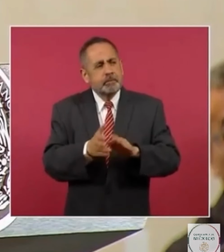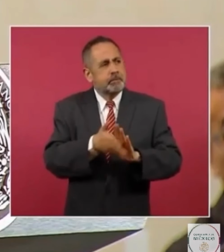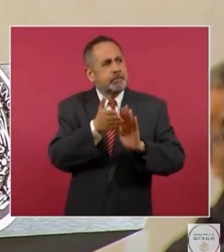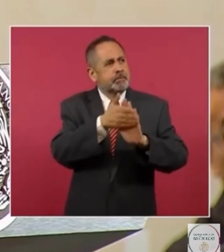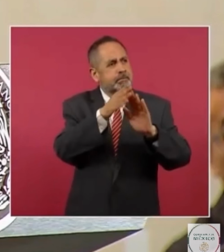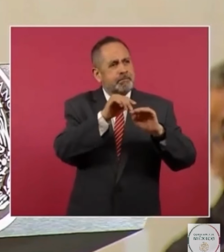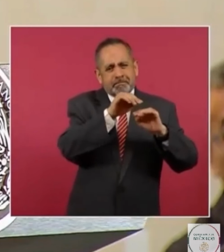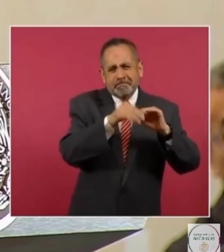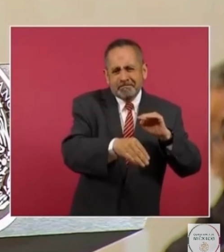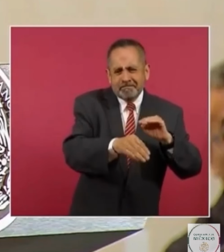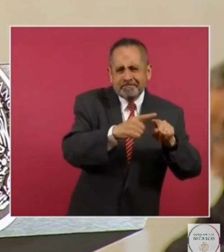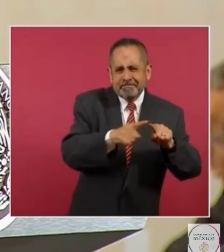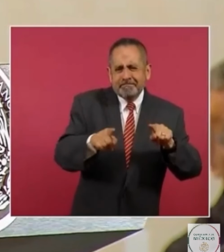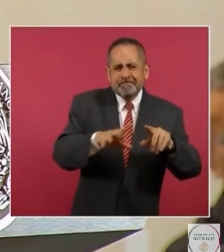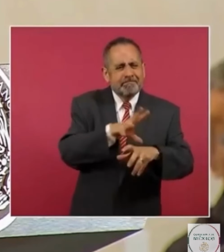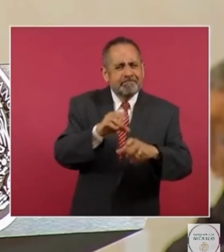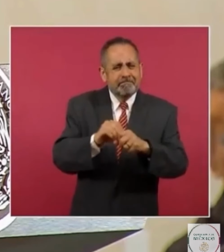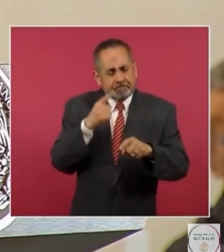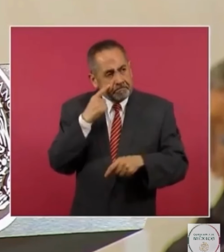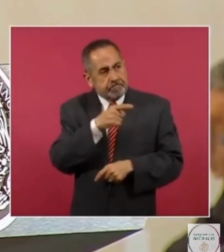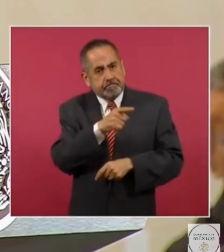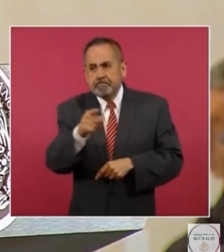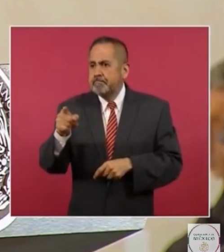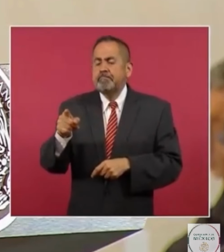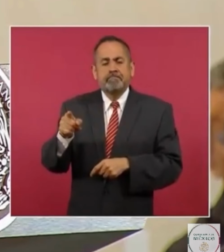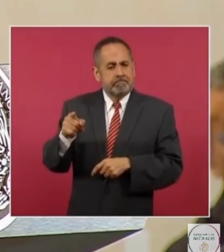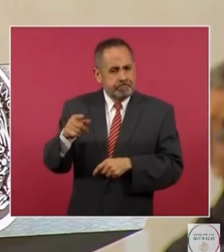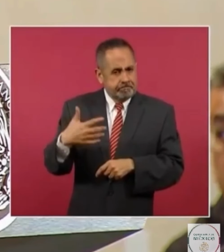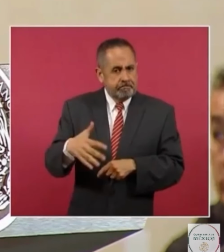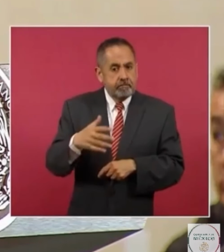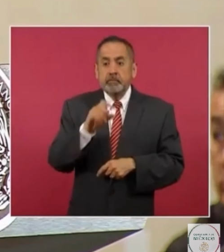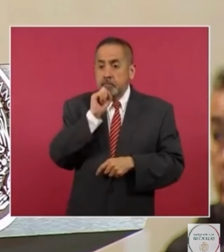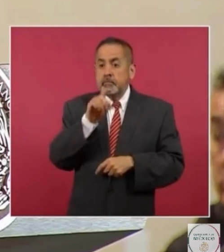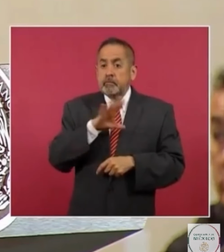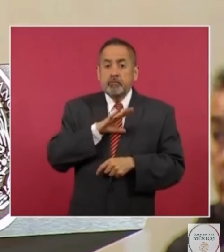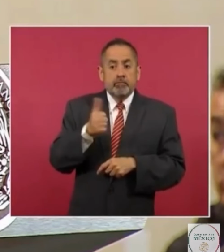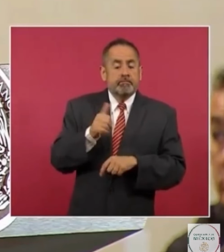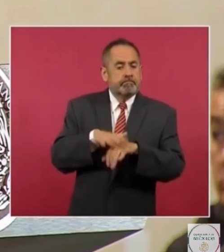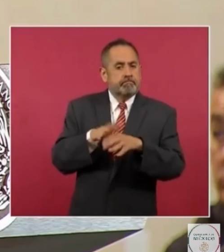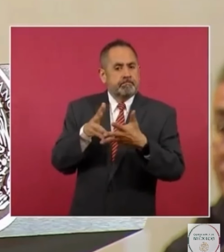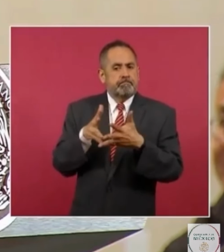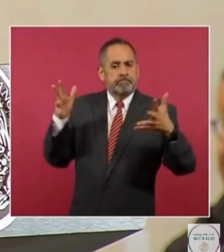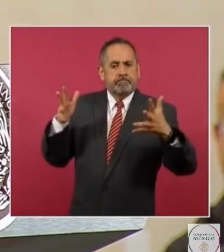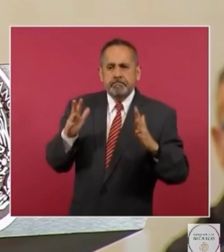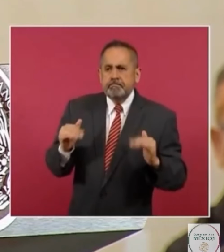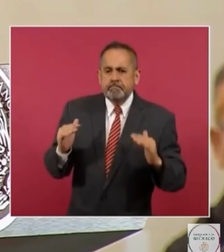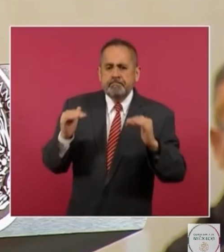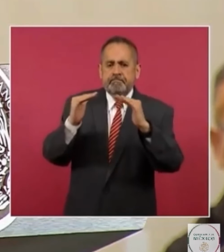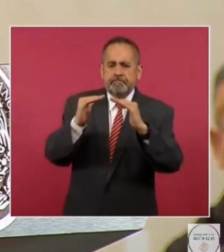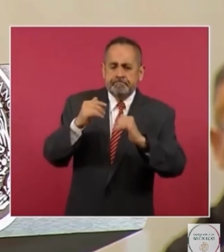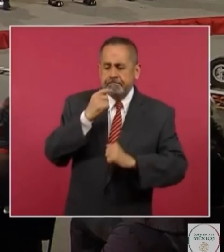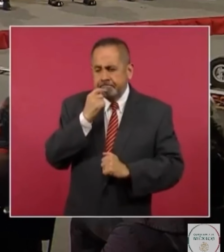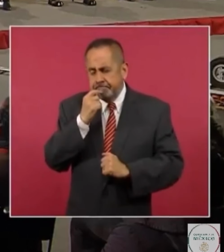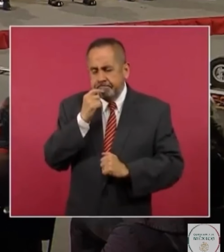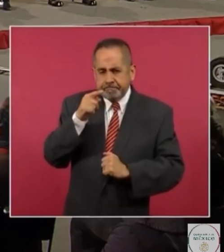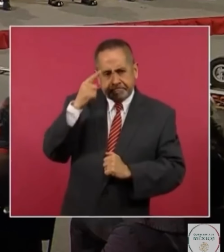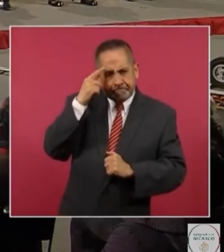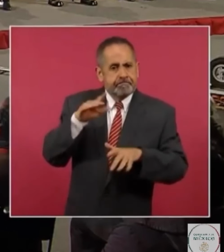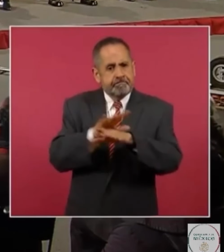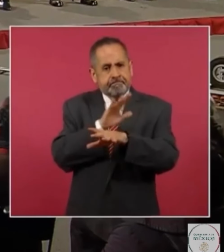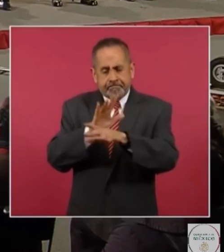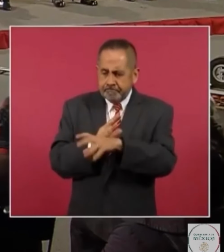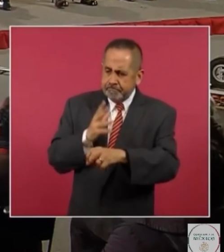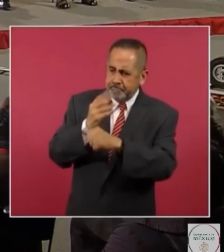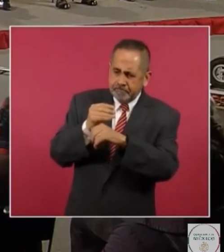albarradas, pero también algunas estructuras de mayor dimensión que nos llevaron a proponer ajustes en